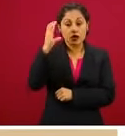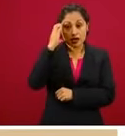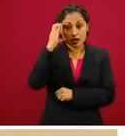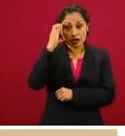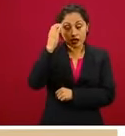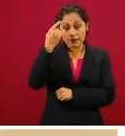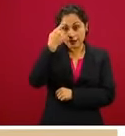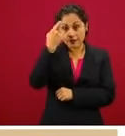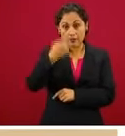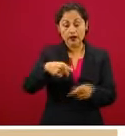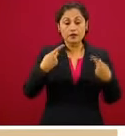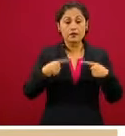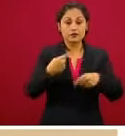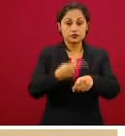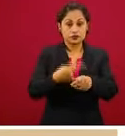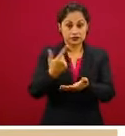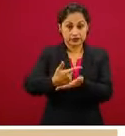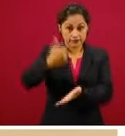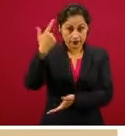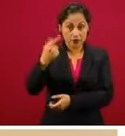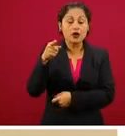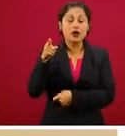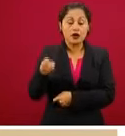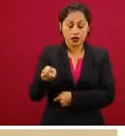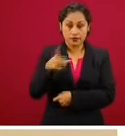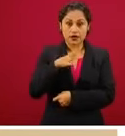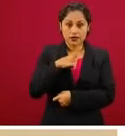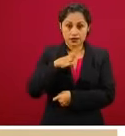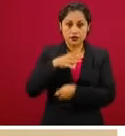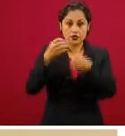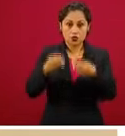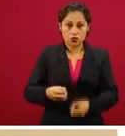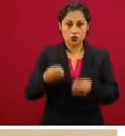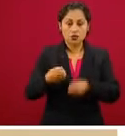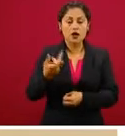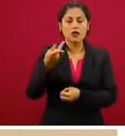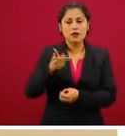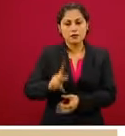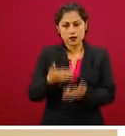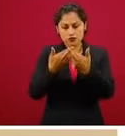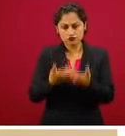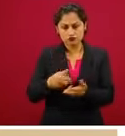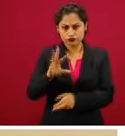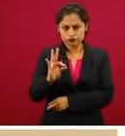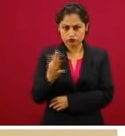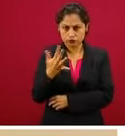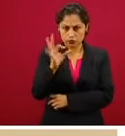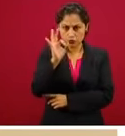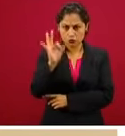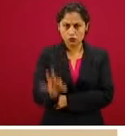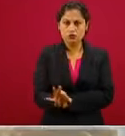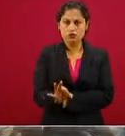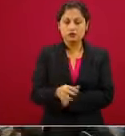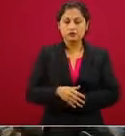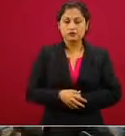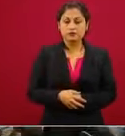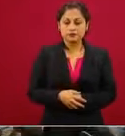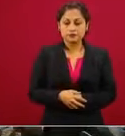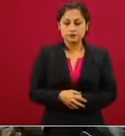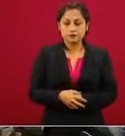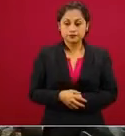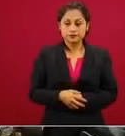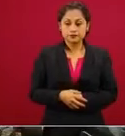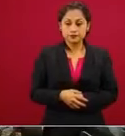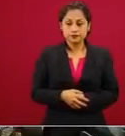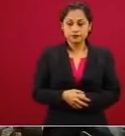extremadamente críticos están ocupadas, pero todavía 3/4 partes, 75%, quedan disponibles. Si nos regresamos al lado izquierdo